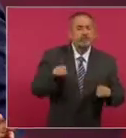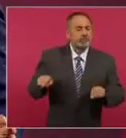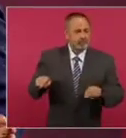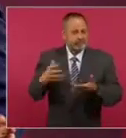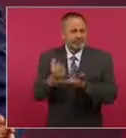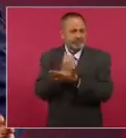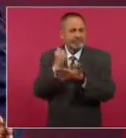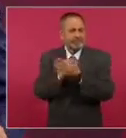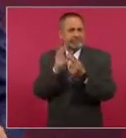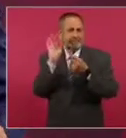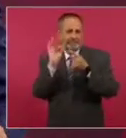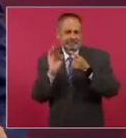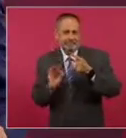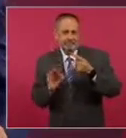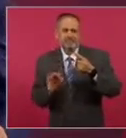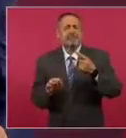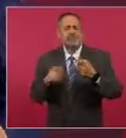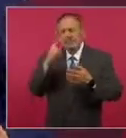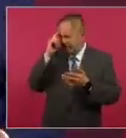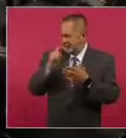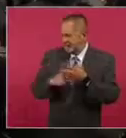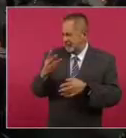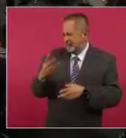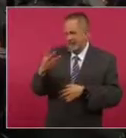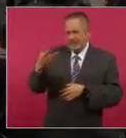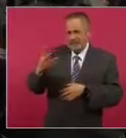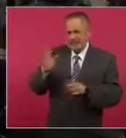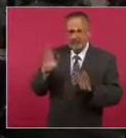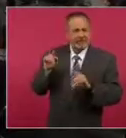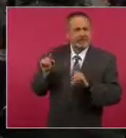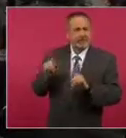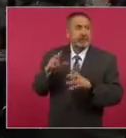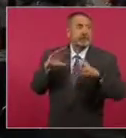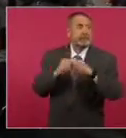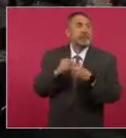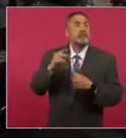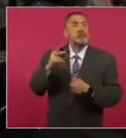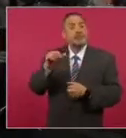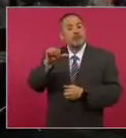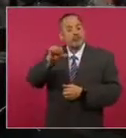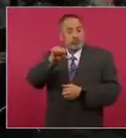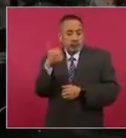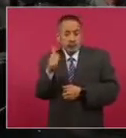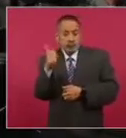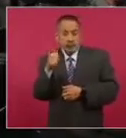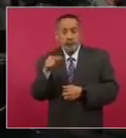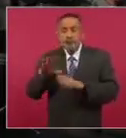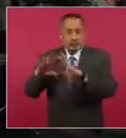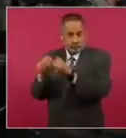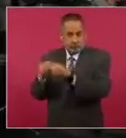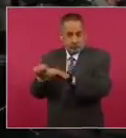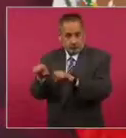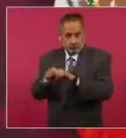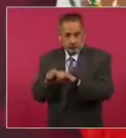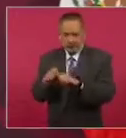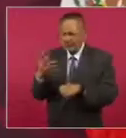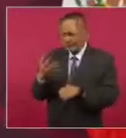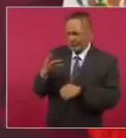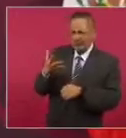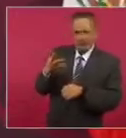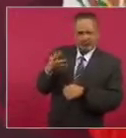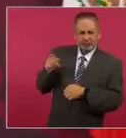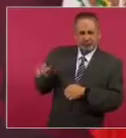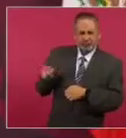tres o cuatro carreras de las 11 las produjo él. Y el otro que